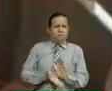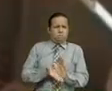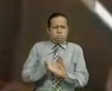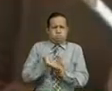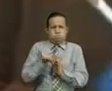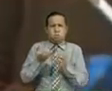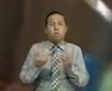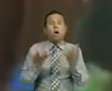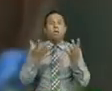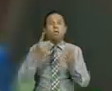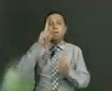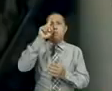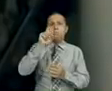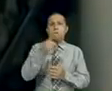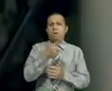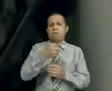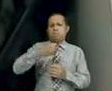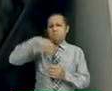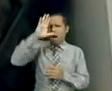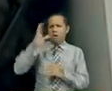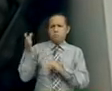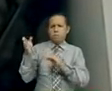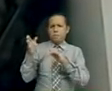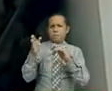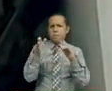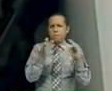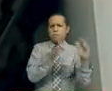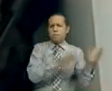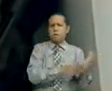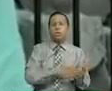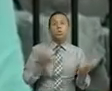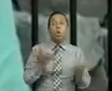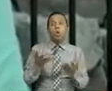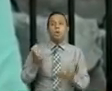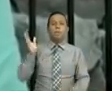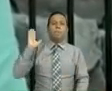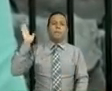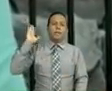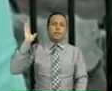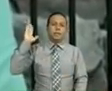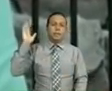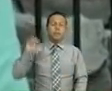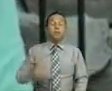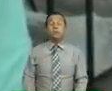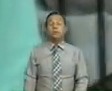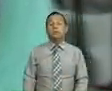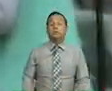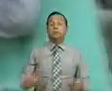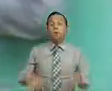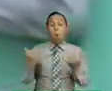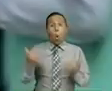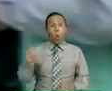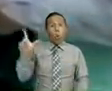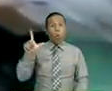casos de COVID-19. La mitad de ellos están en Brasil. La cifra llegó este lunes a los